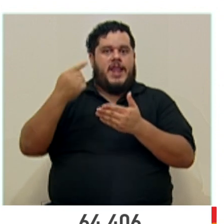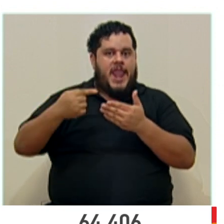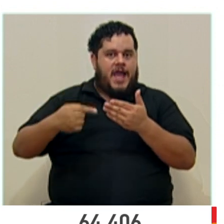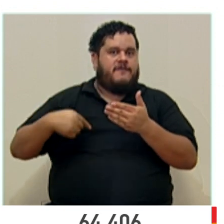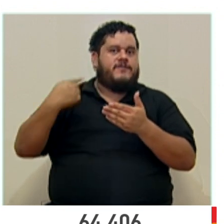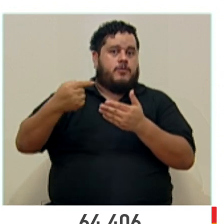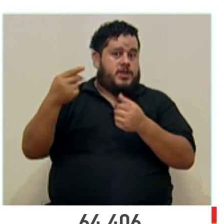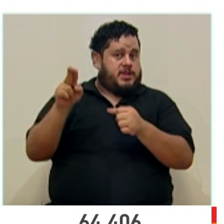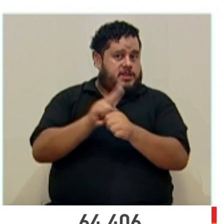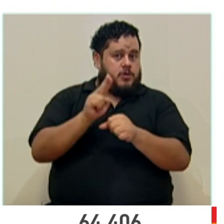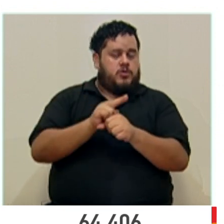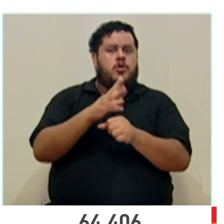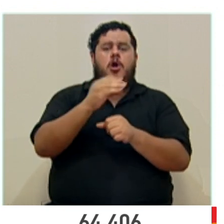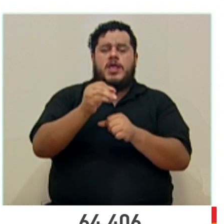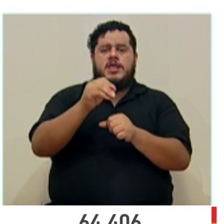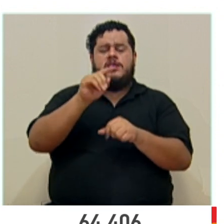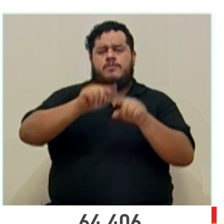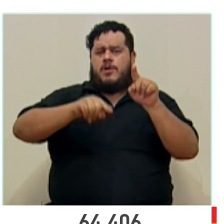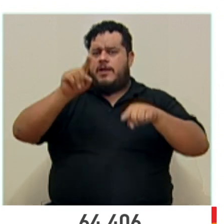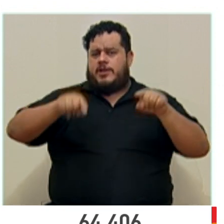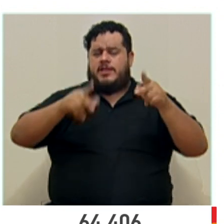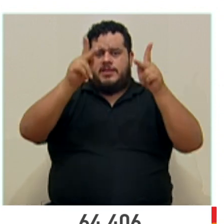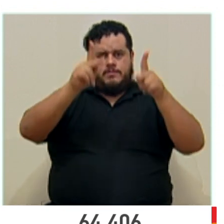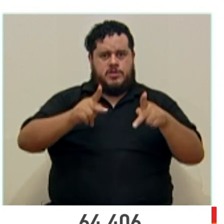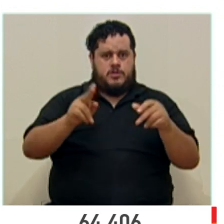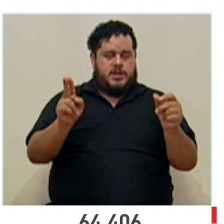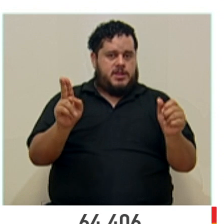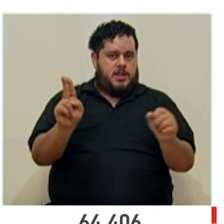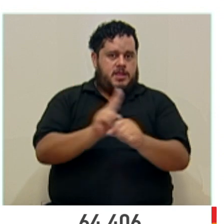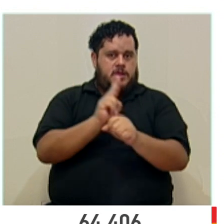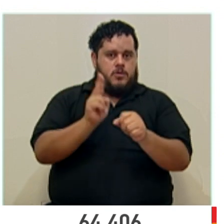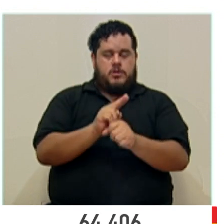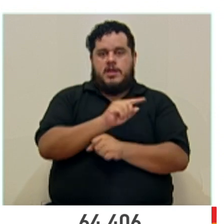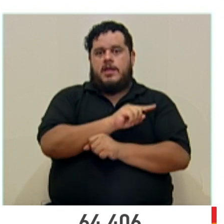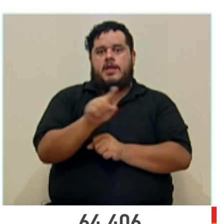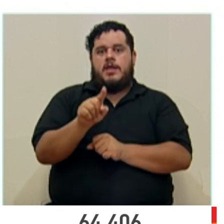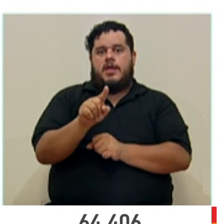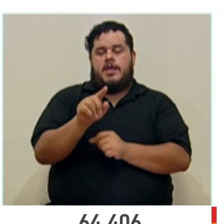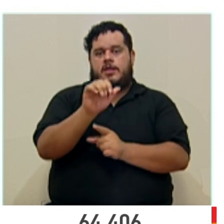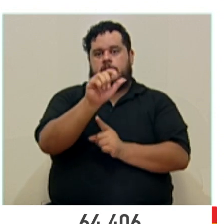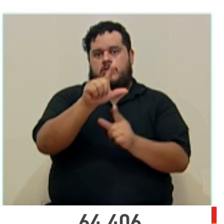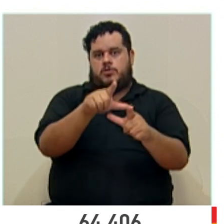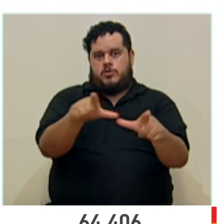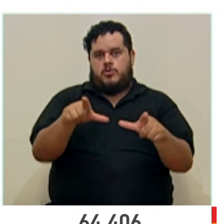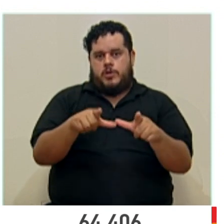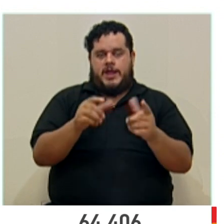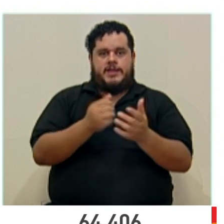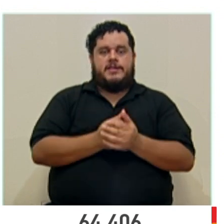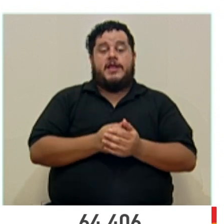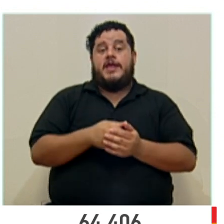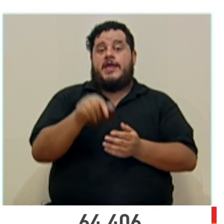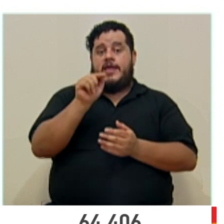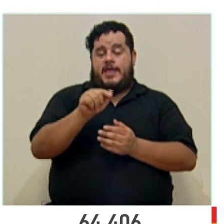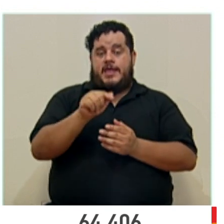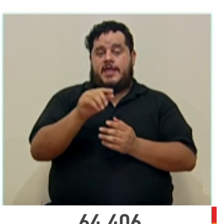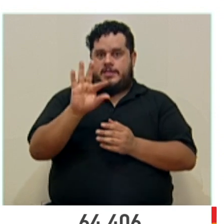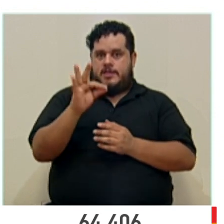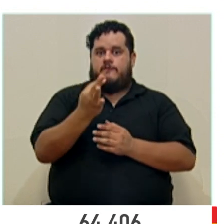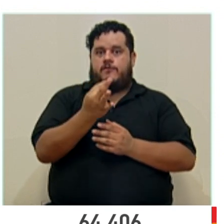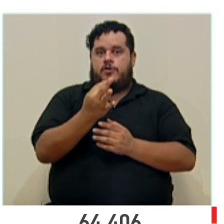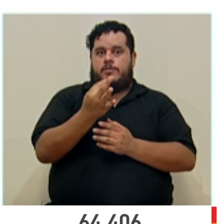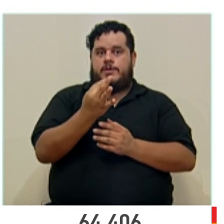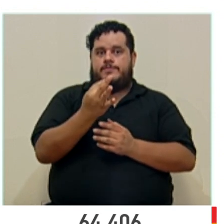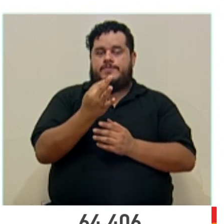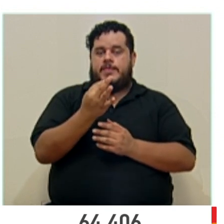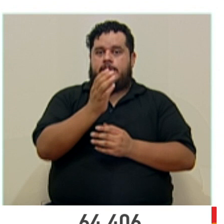la variabilidad de personas que van a utilizar estos sitios. Entonces, en esta medida serán